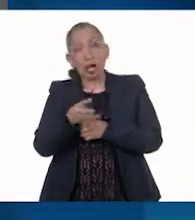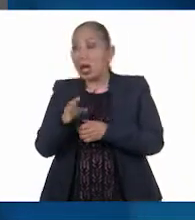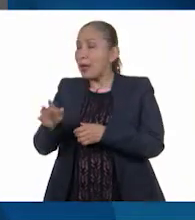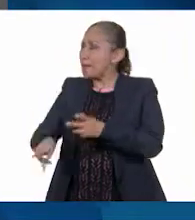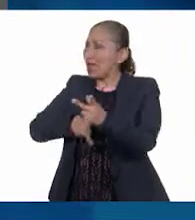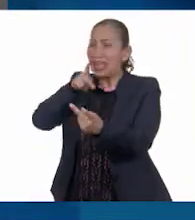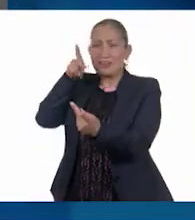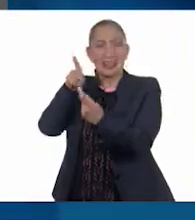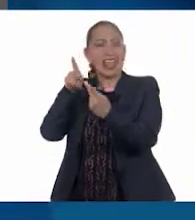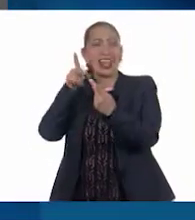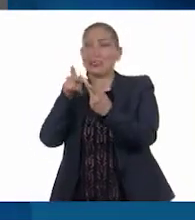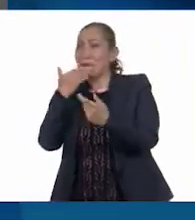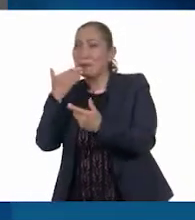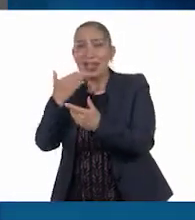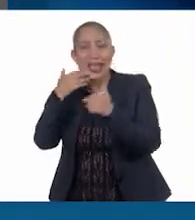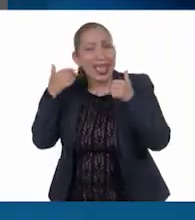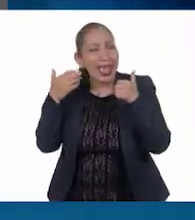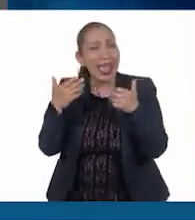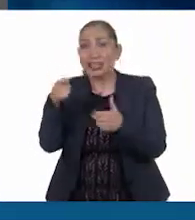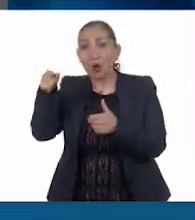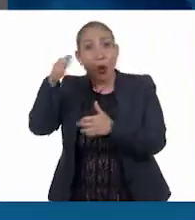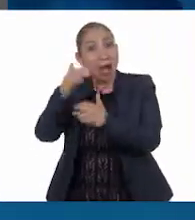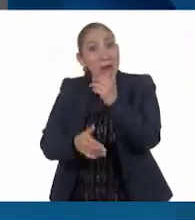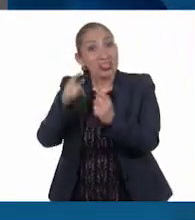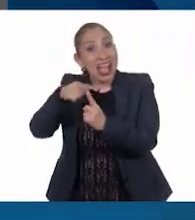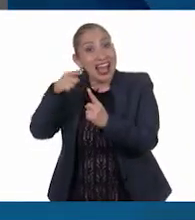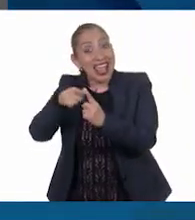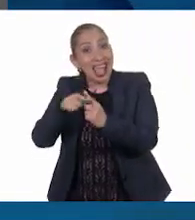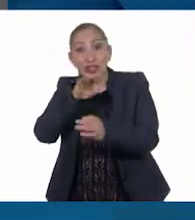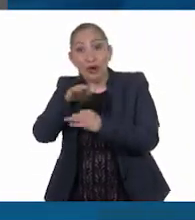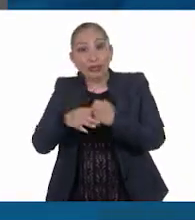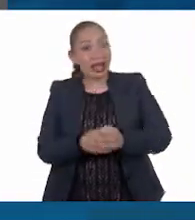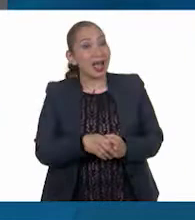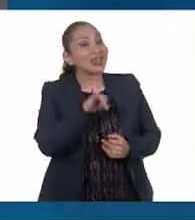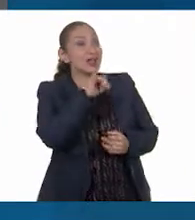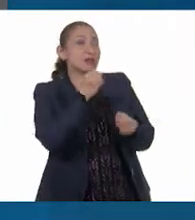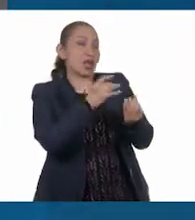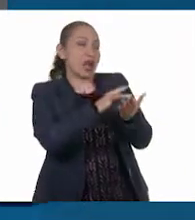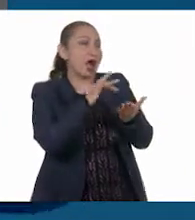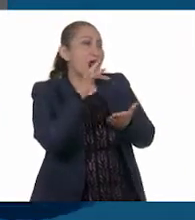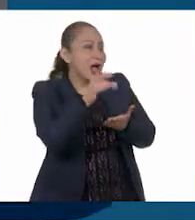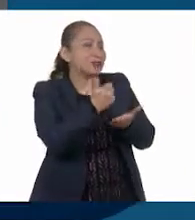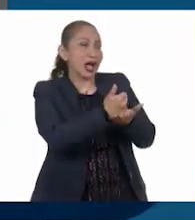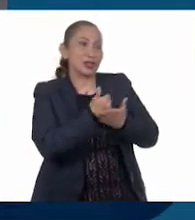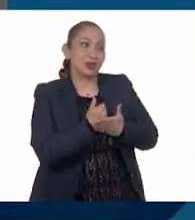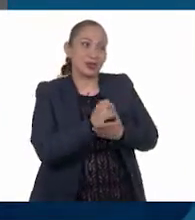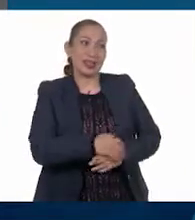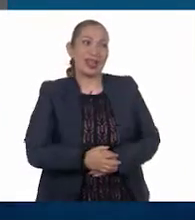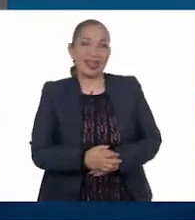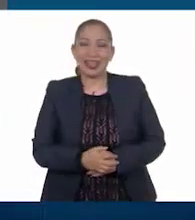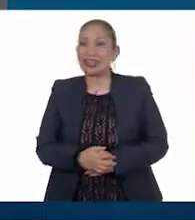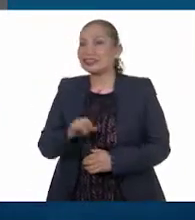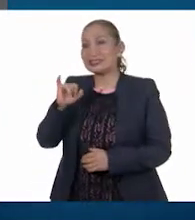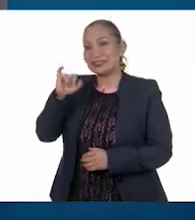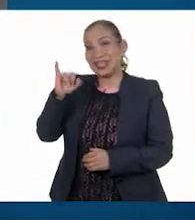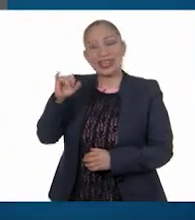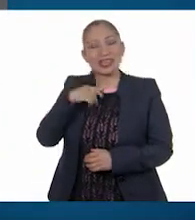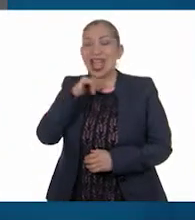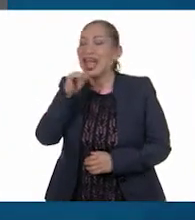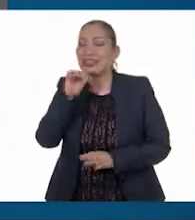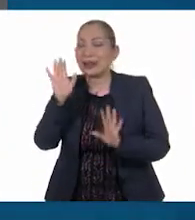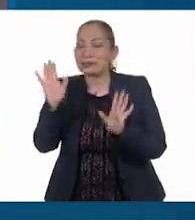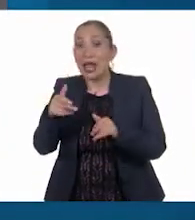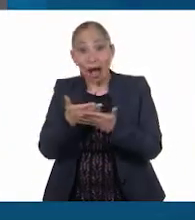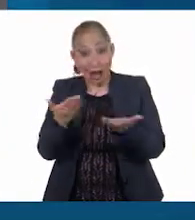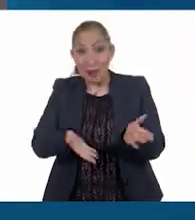1824. ¡Perfecto! ¡Listo! ¡Muy bien! ¡Acabaste toda tu tarea, Agustín! Sí, muchas gracias por la ayuda, Carola. Sí, no fue nada.